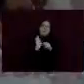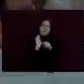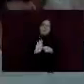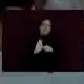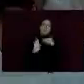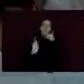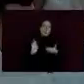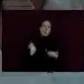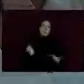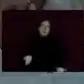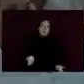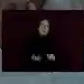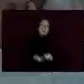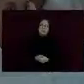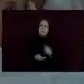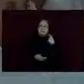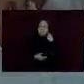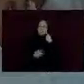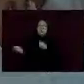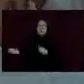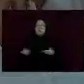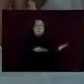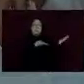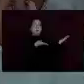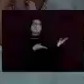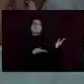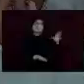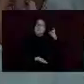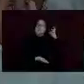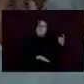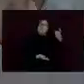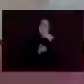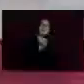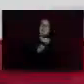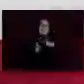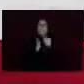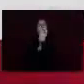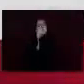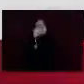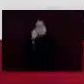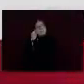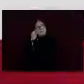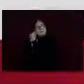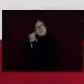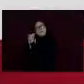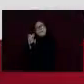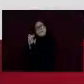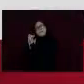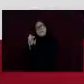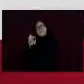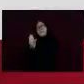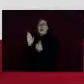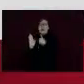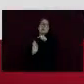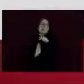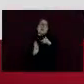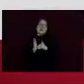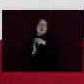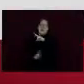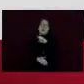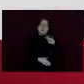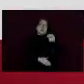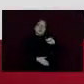Hemos logrado disminuir dicho endeudamiento por más de 17.273